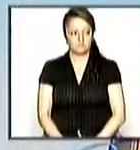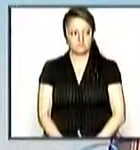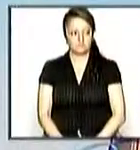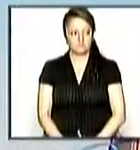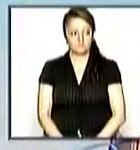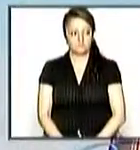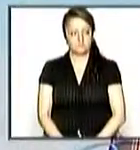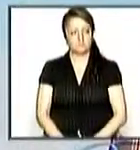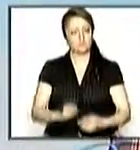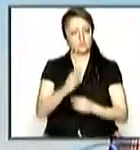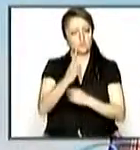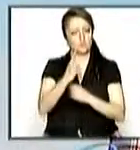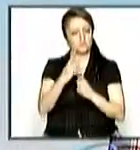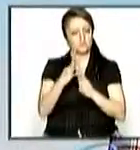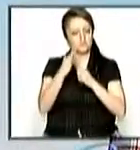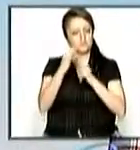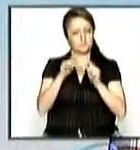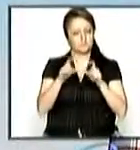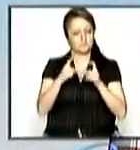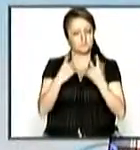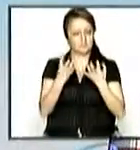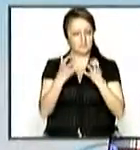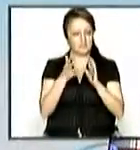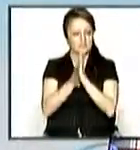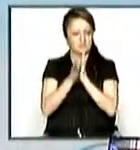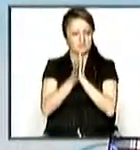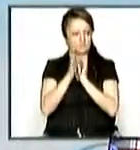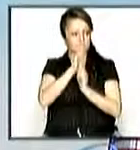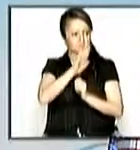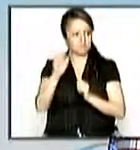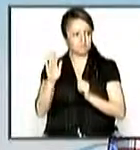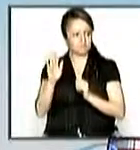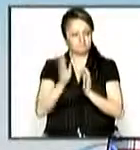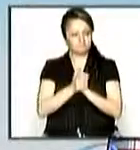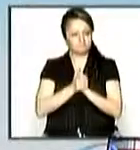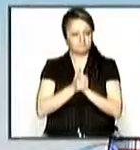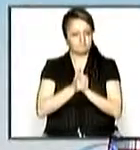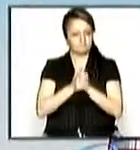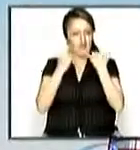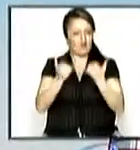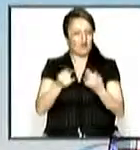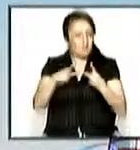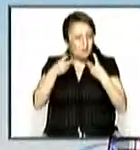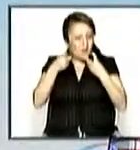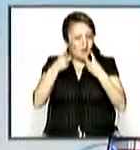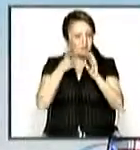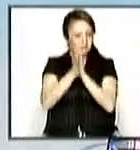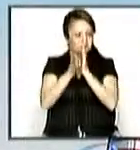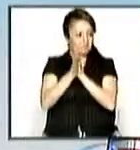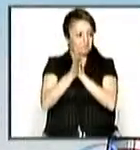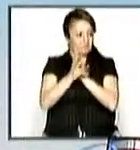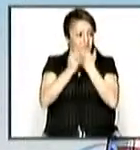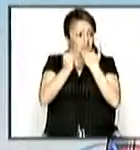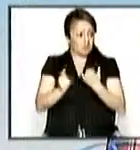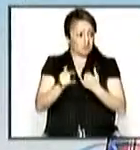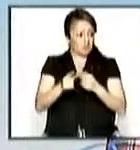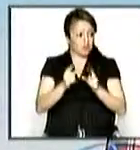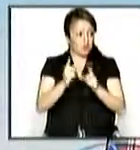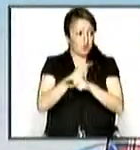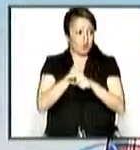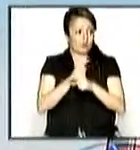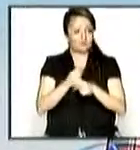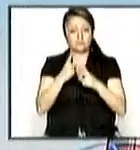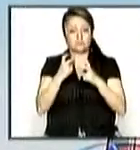Y una de las cosas que queremos con todos ustedes es actualizarlos. Esto no reemplaza una consulta médica, les